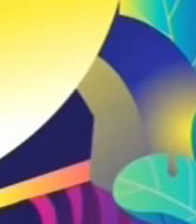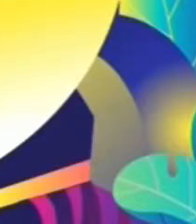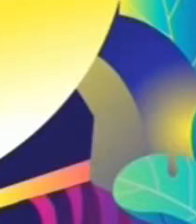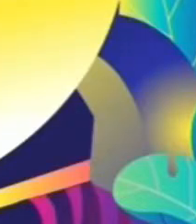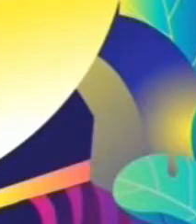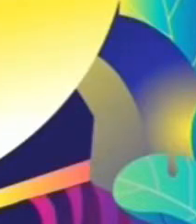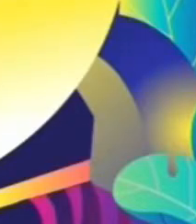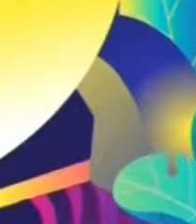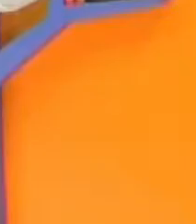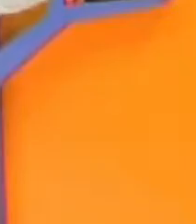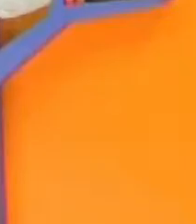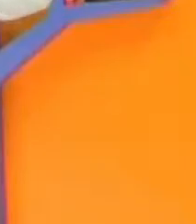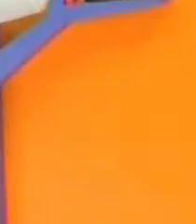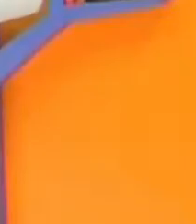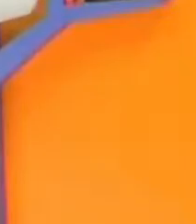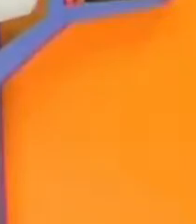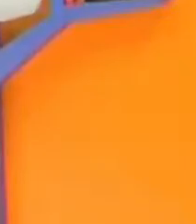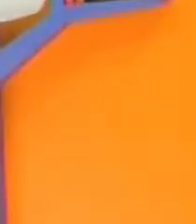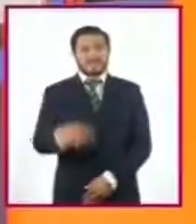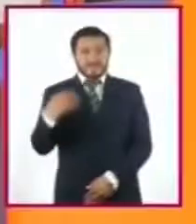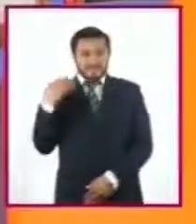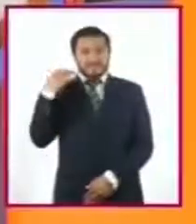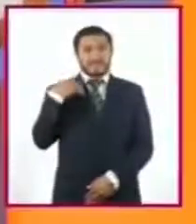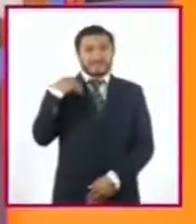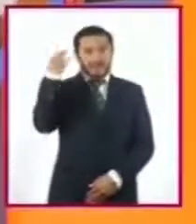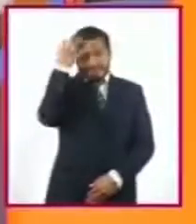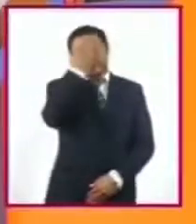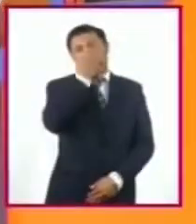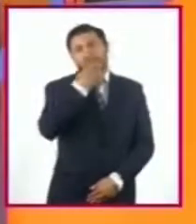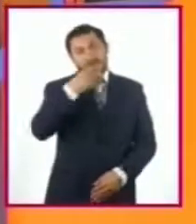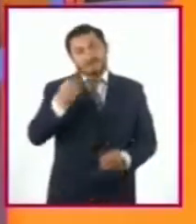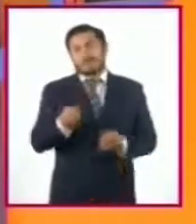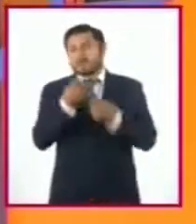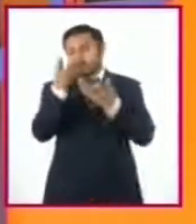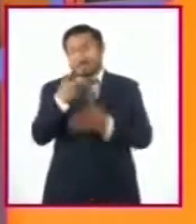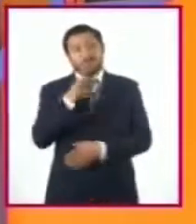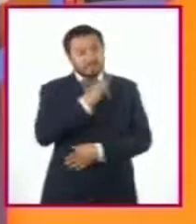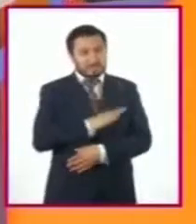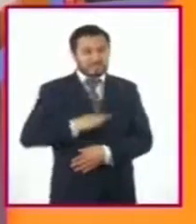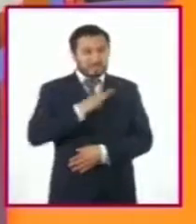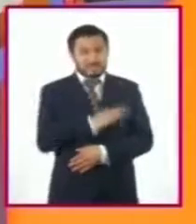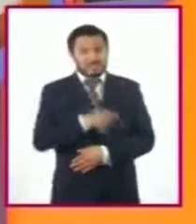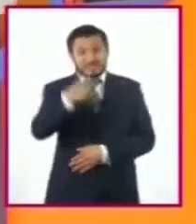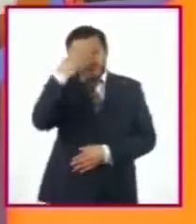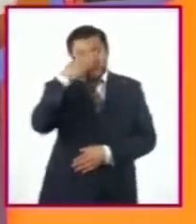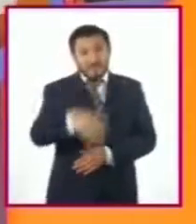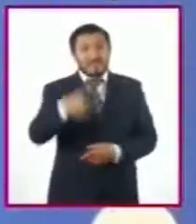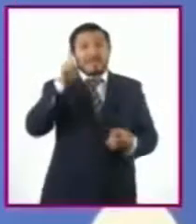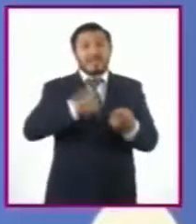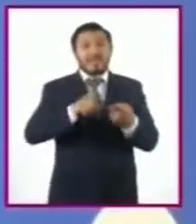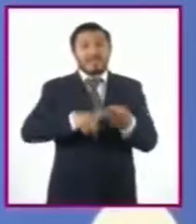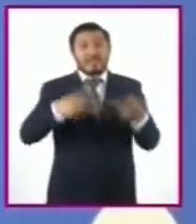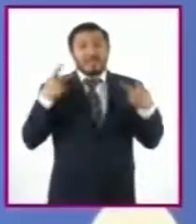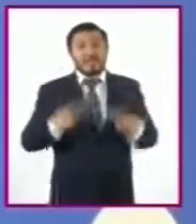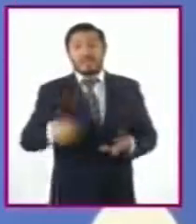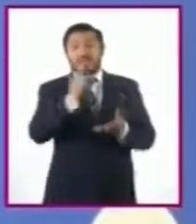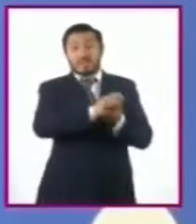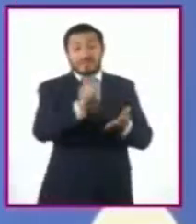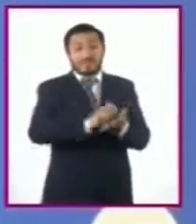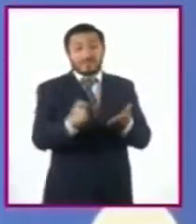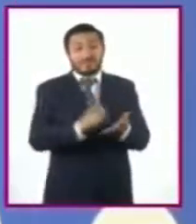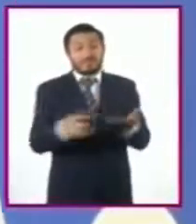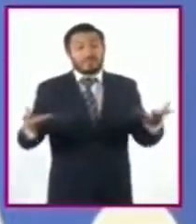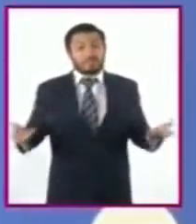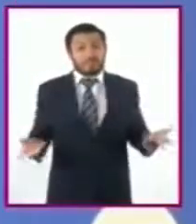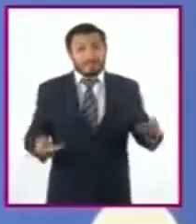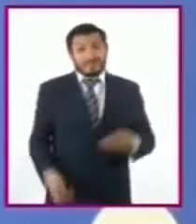rosa blanca. Muy bonito poema, felicidades. ¿Y sabes quién es el autor? Sí, es